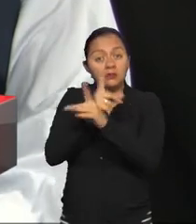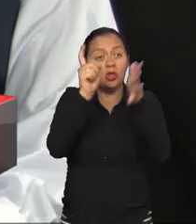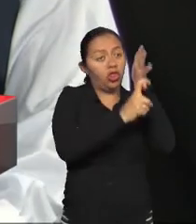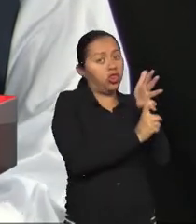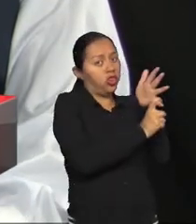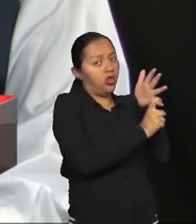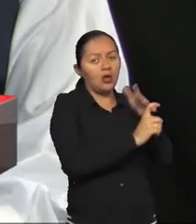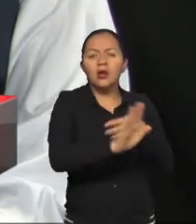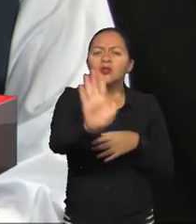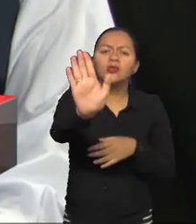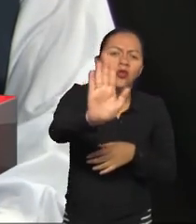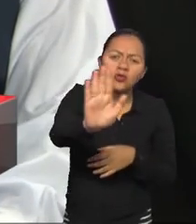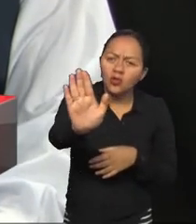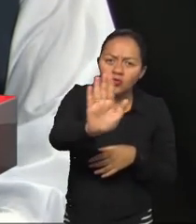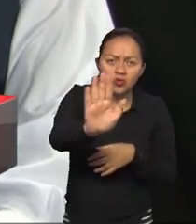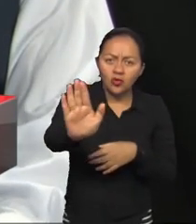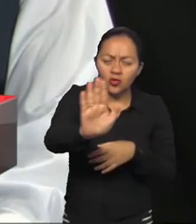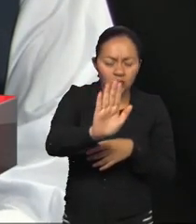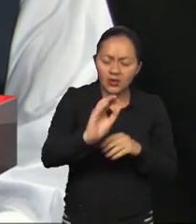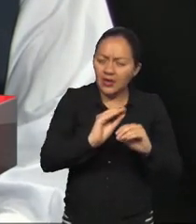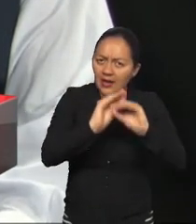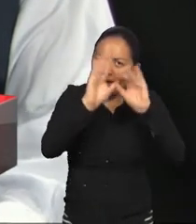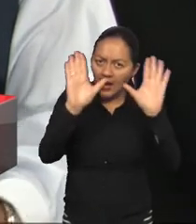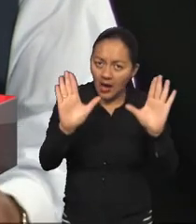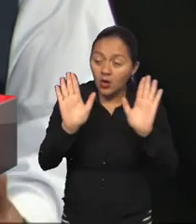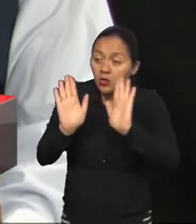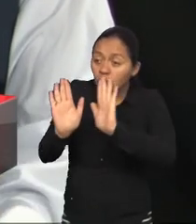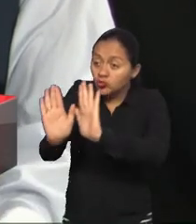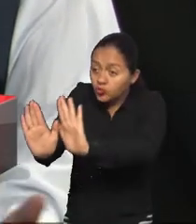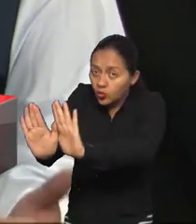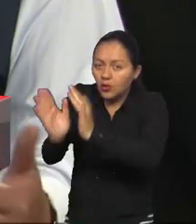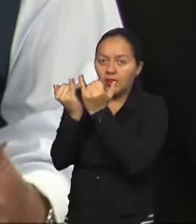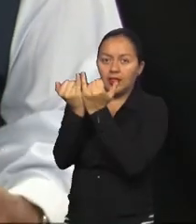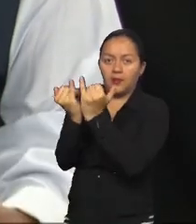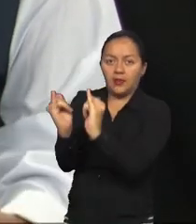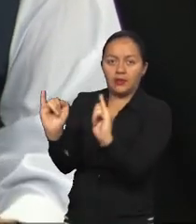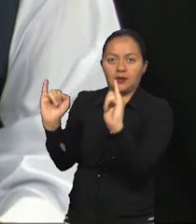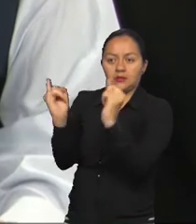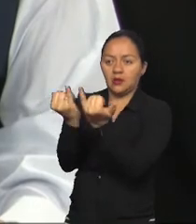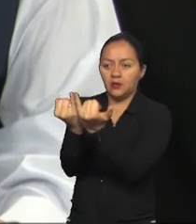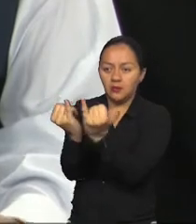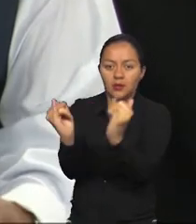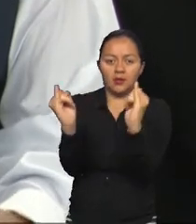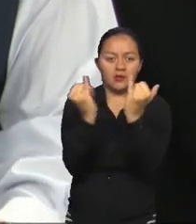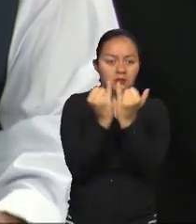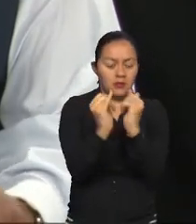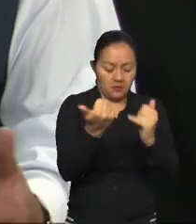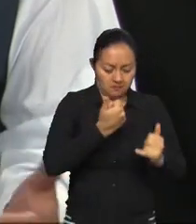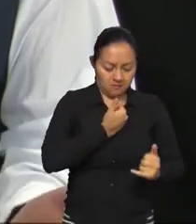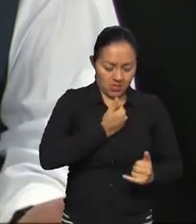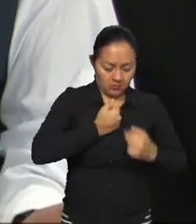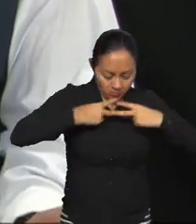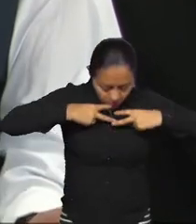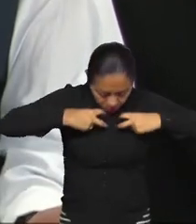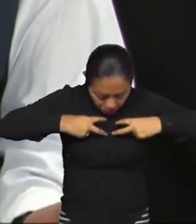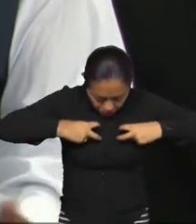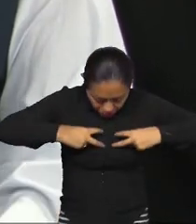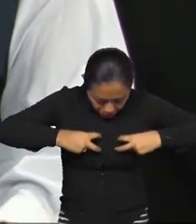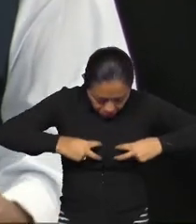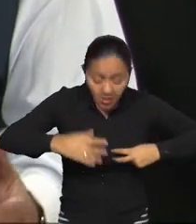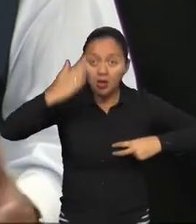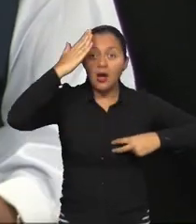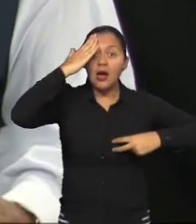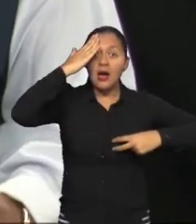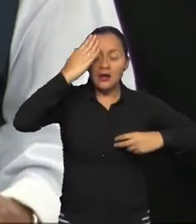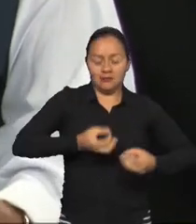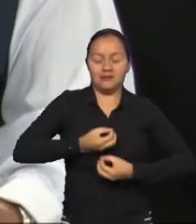tratar de que no se necesite de ese apoyo, que las personas tengan una voz, se conozcan a sí mismos, puedan comunicar sus necesidades